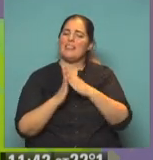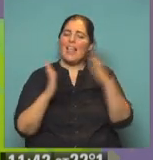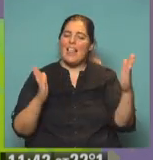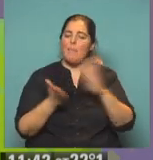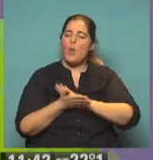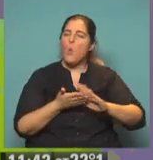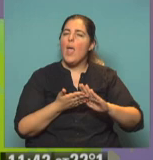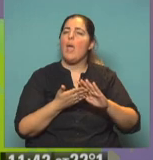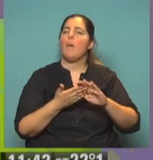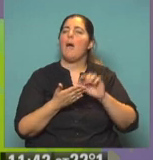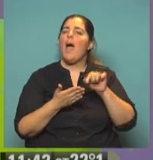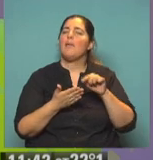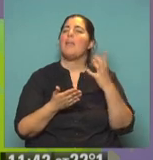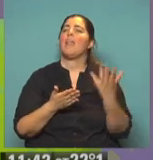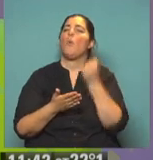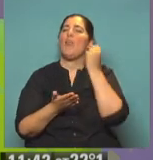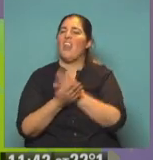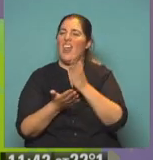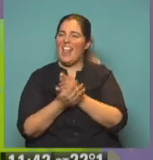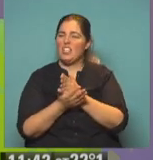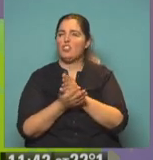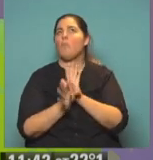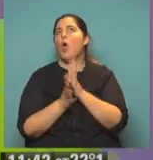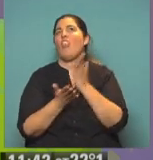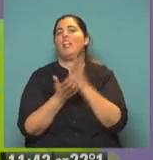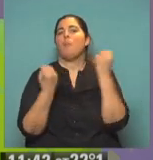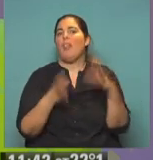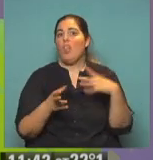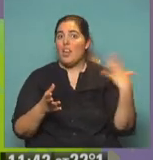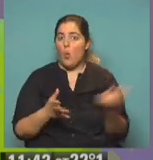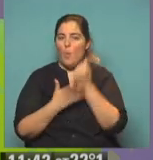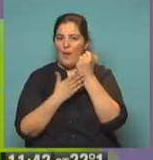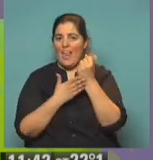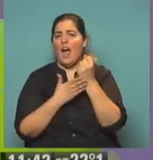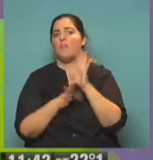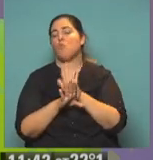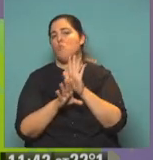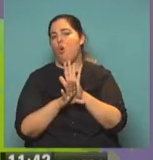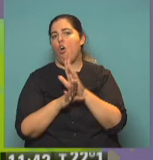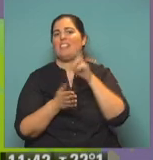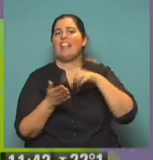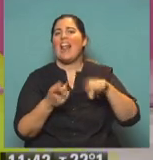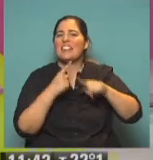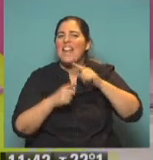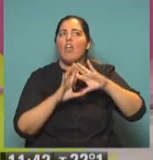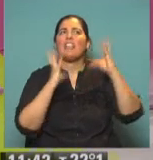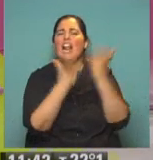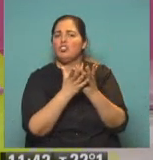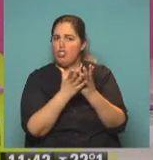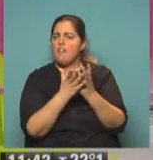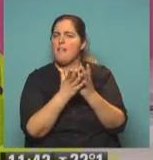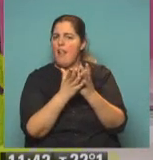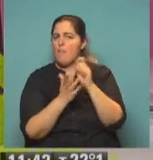la recuperación de derechos, los derechos perdidos, que de alguna manera eso es violatorio de los tratados internacionales, porque vos sabés que